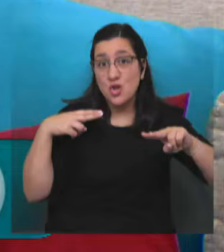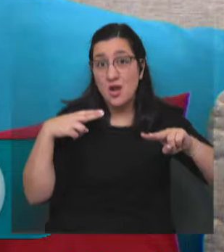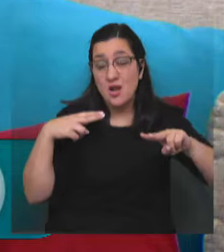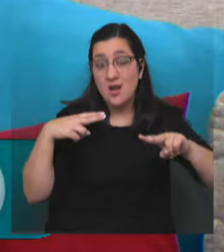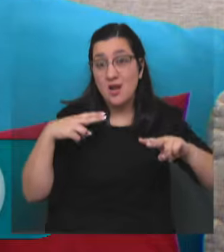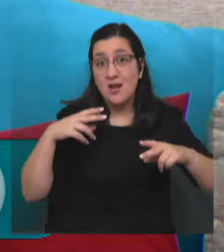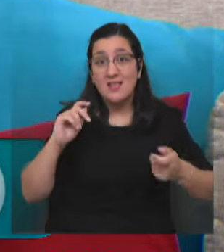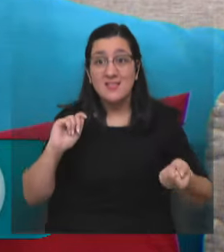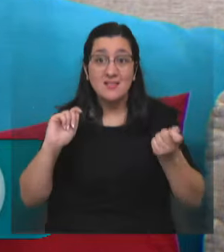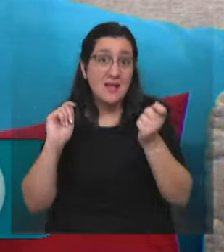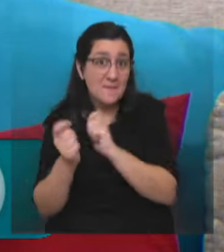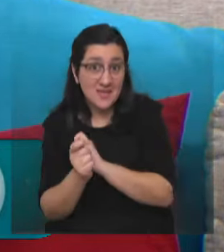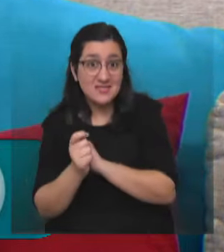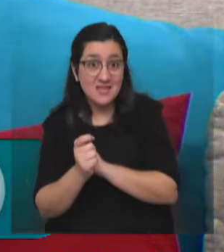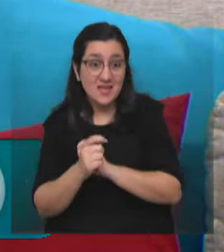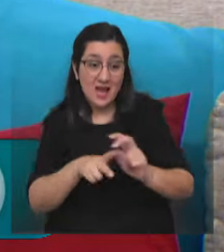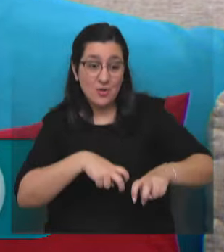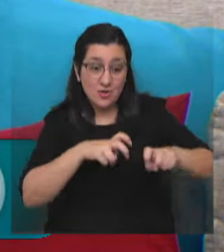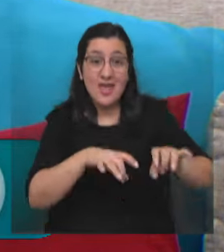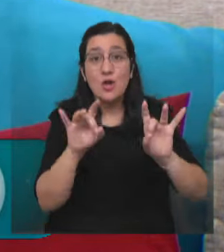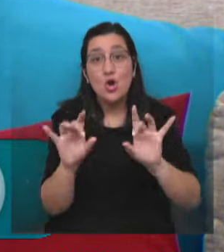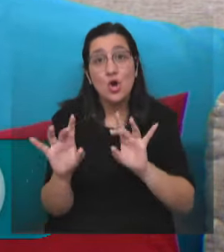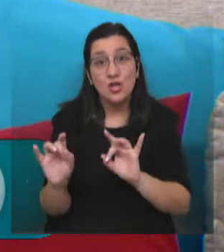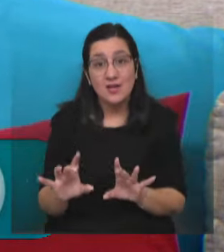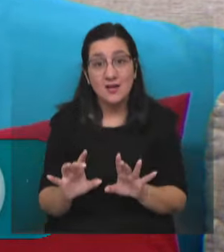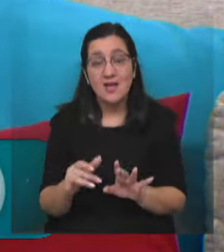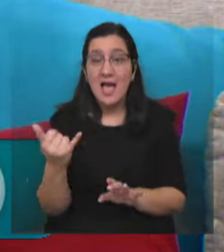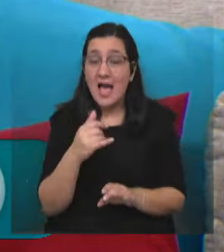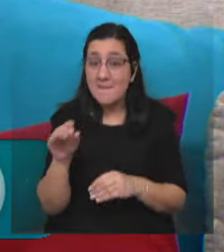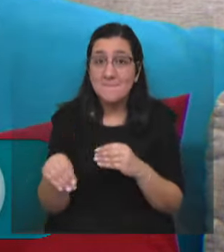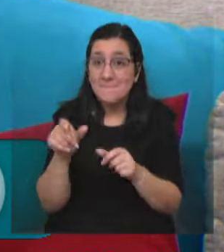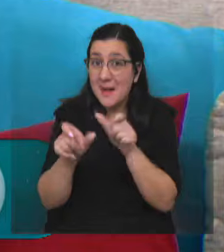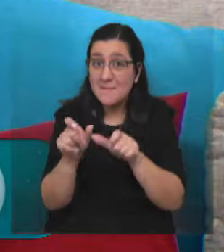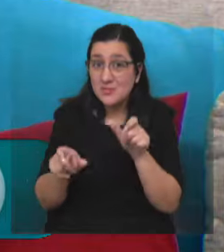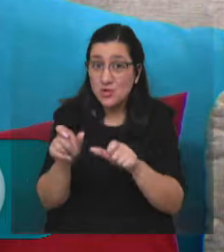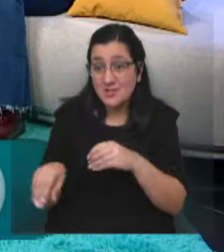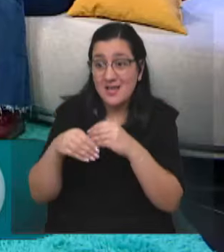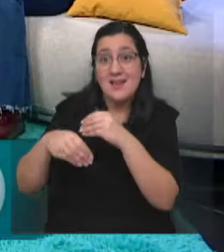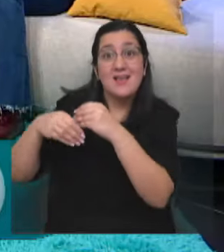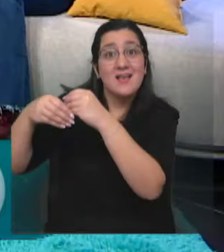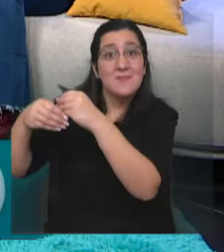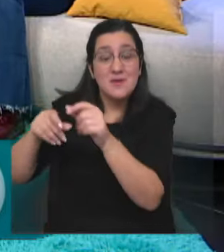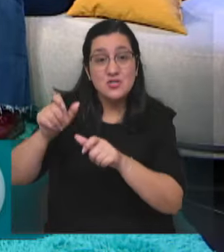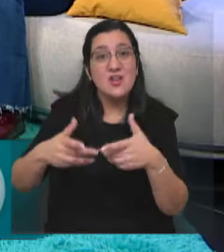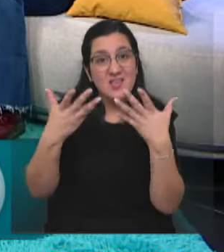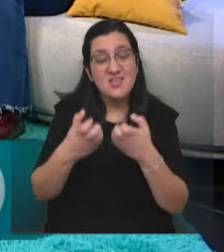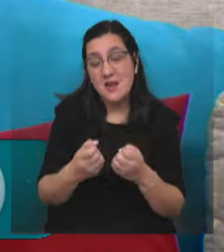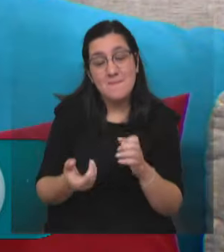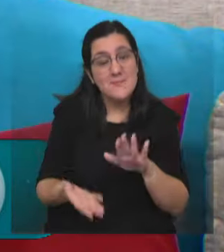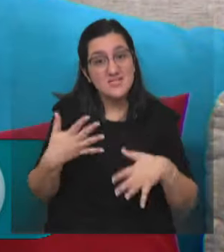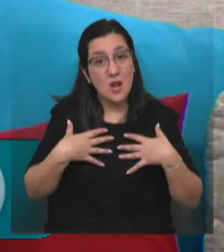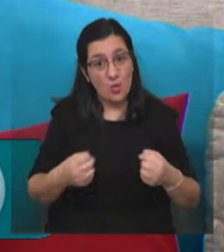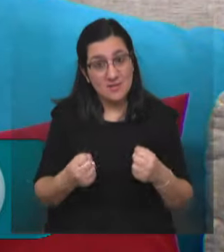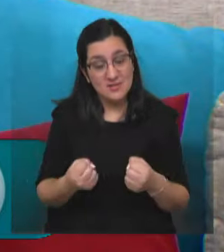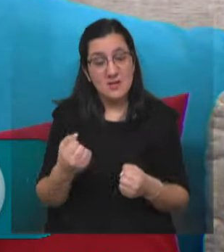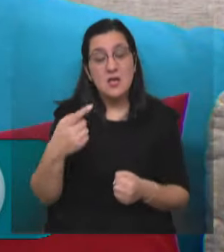adeptos, ¿no? No sé si hay apoyaturas para esto, si cada vez son más. Nos ha traído Sole muchas experiencias de comunidades,